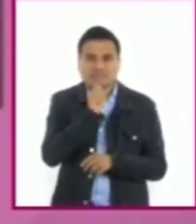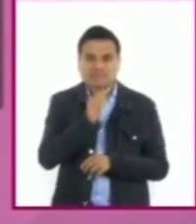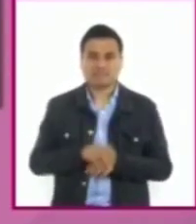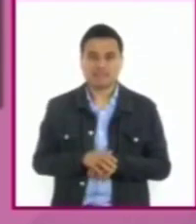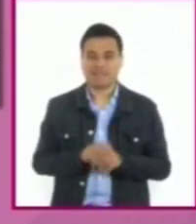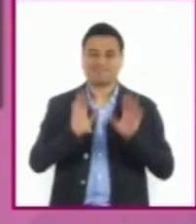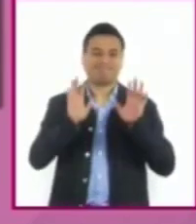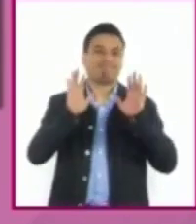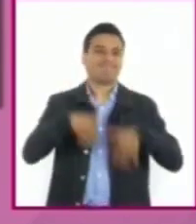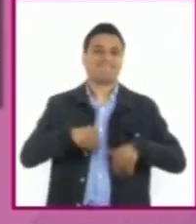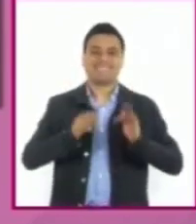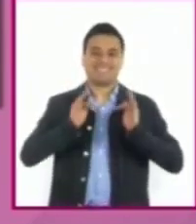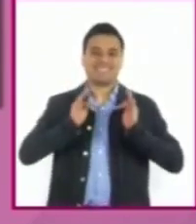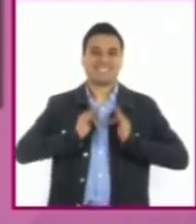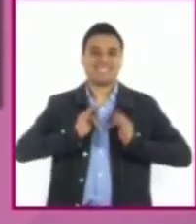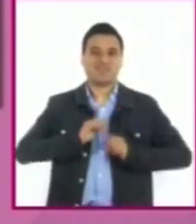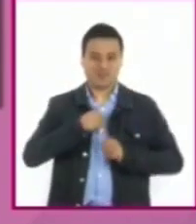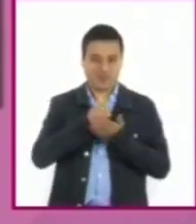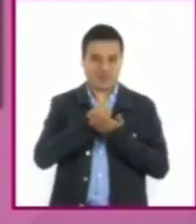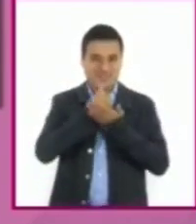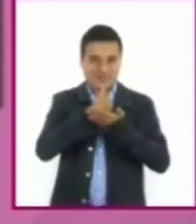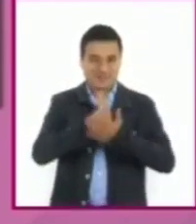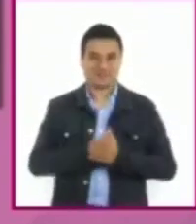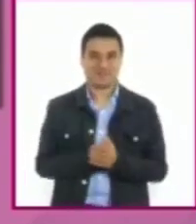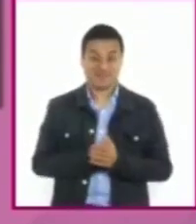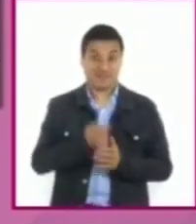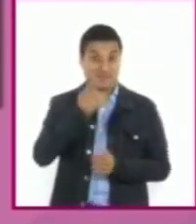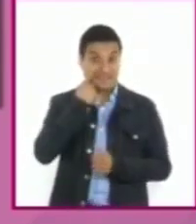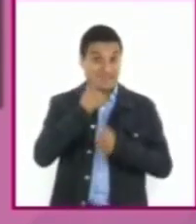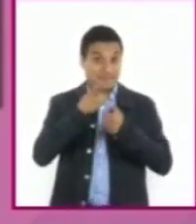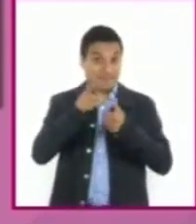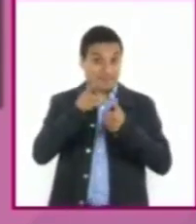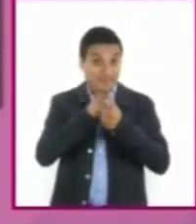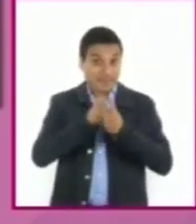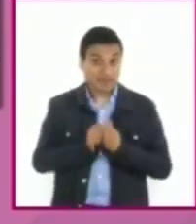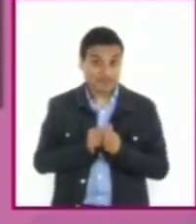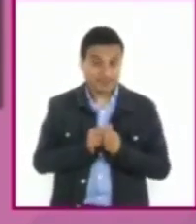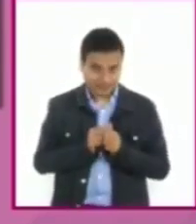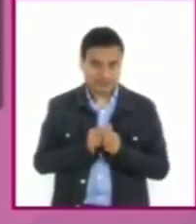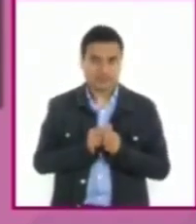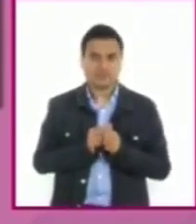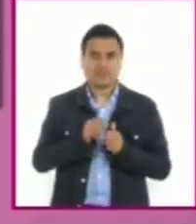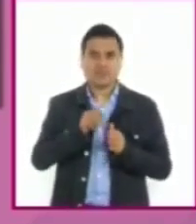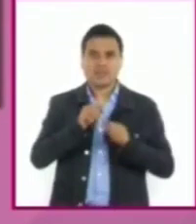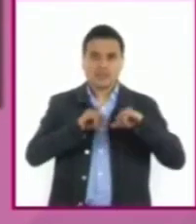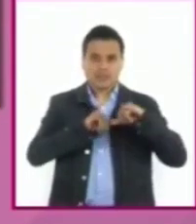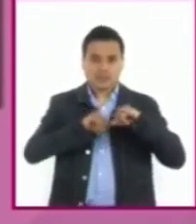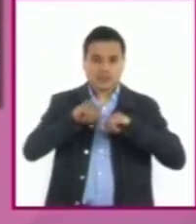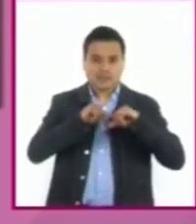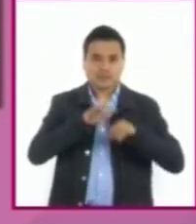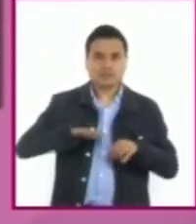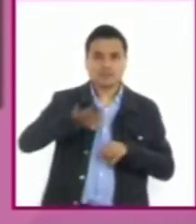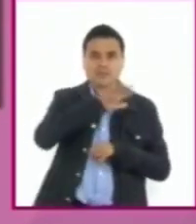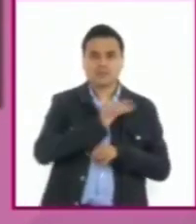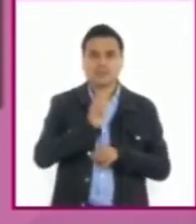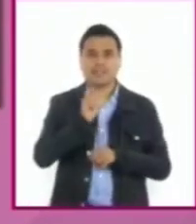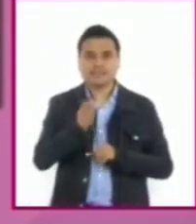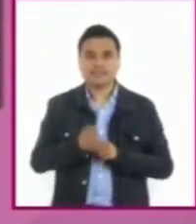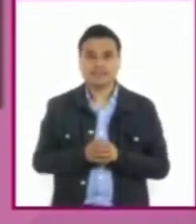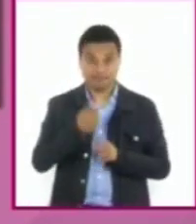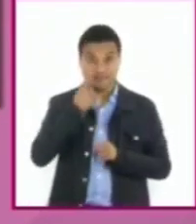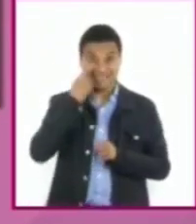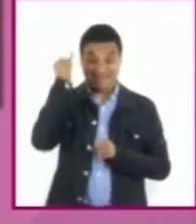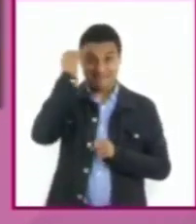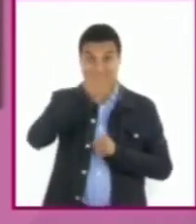No te preocupes, yo te puedo ayudar. Pero primero, hay que entender qué es el espacio geográfico. Muéstranos tus